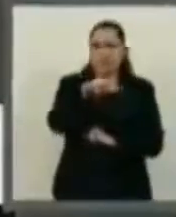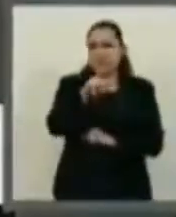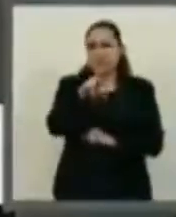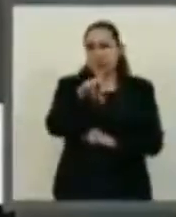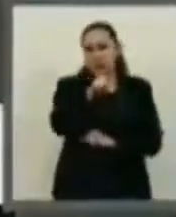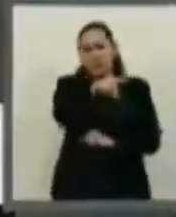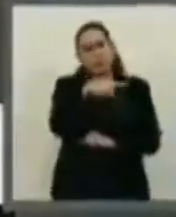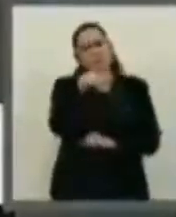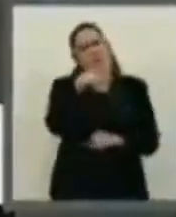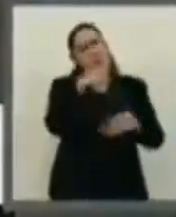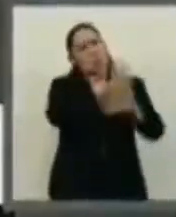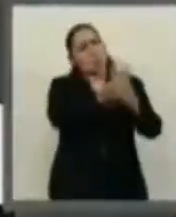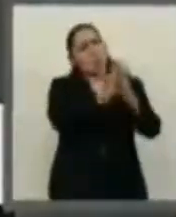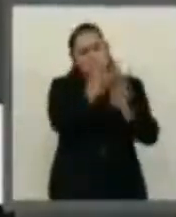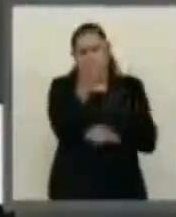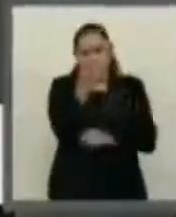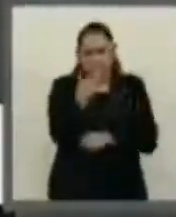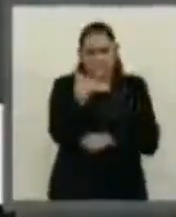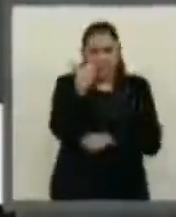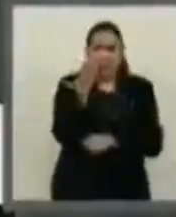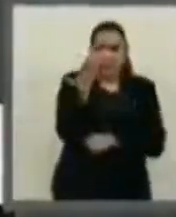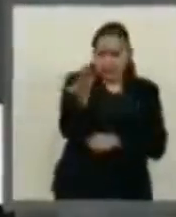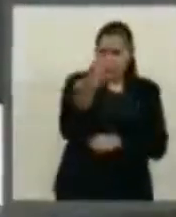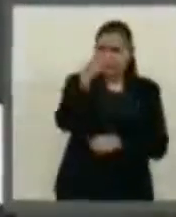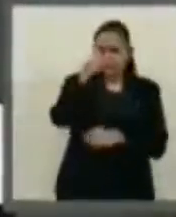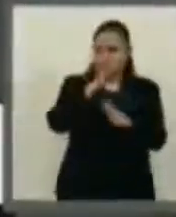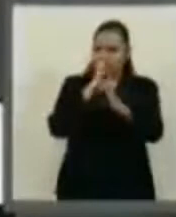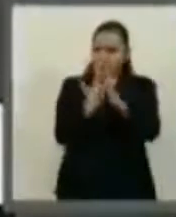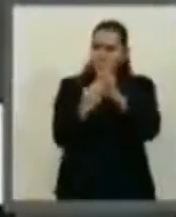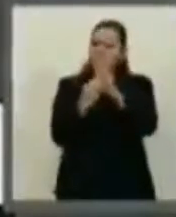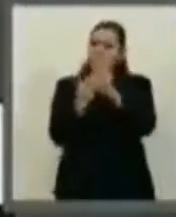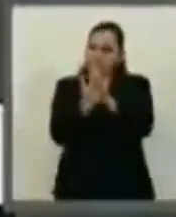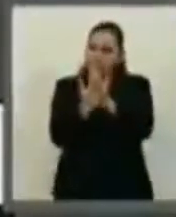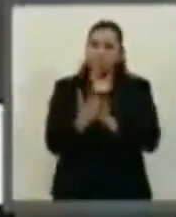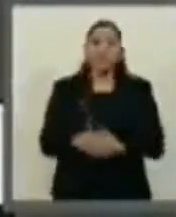anexe. Recientemente, el pasado lunes,